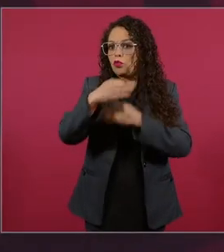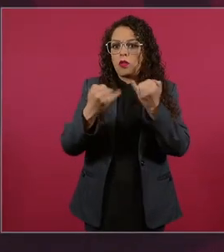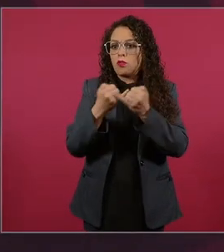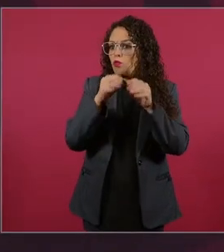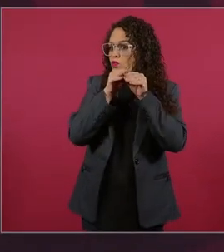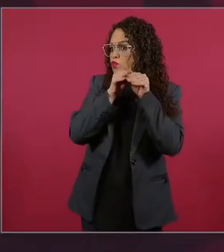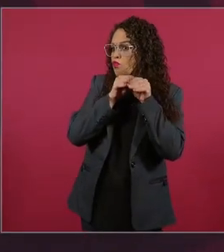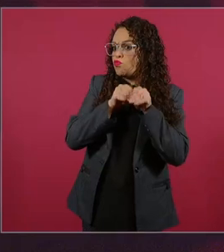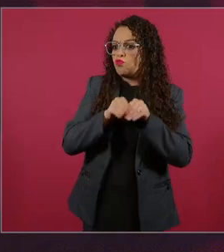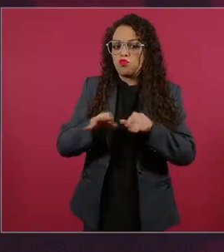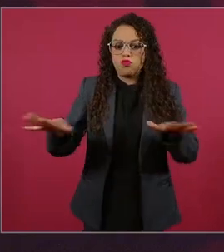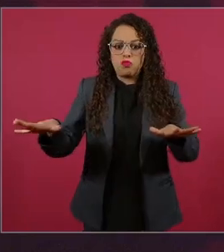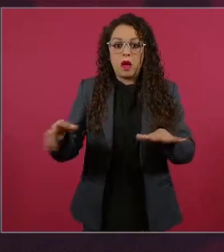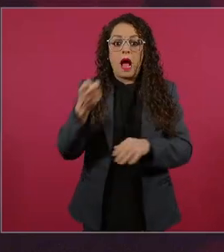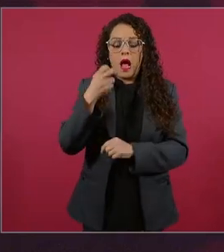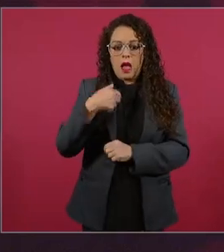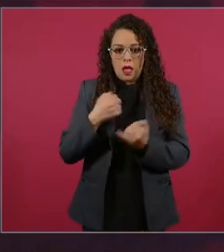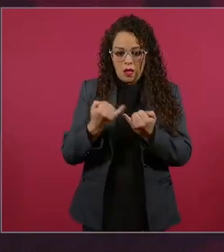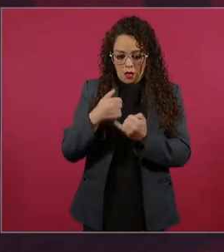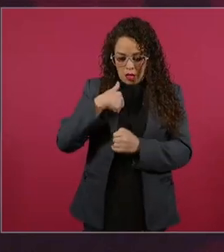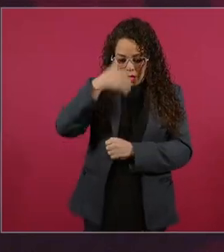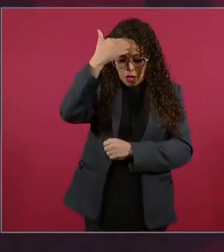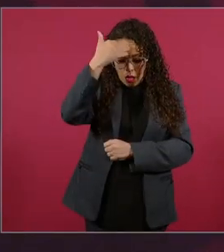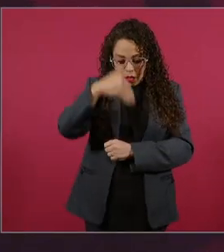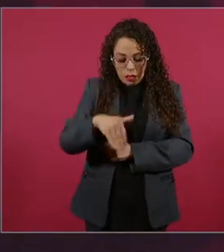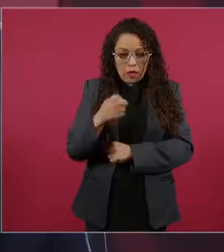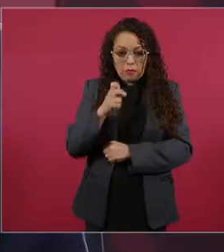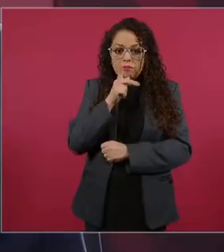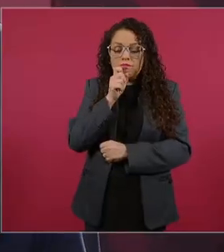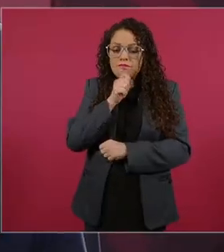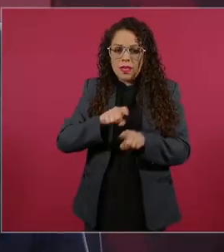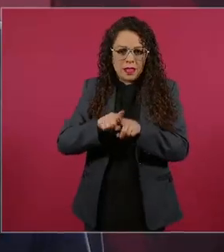¿sí? Se difundió bastante